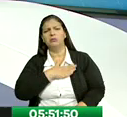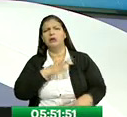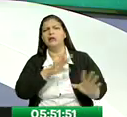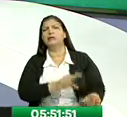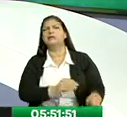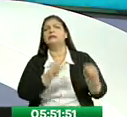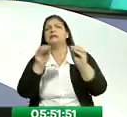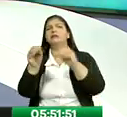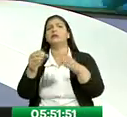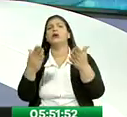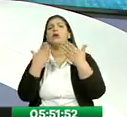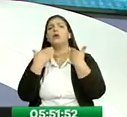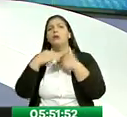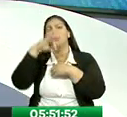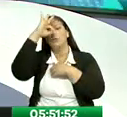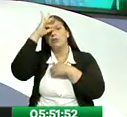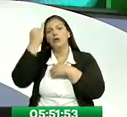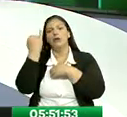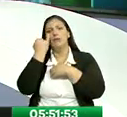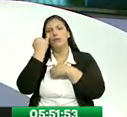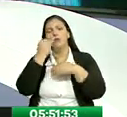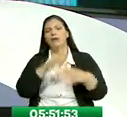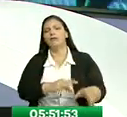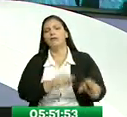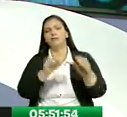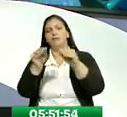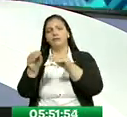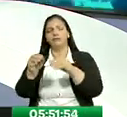de la ciudad de Guayaquil. Aquí el informe.